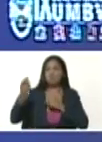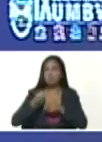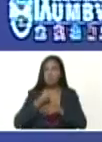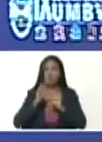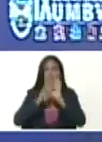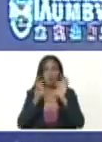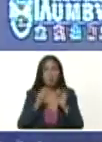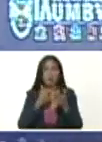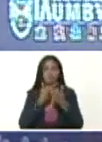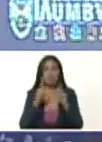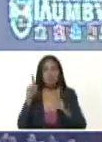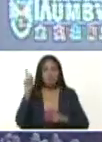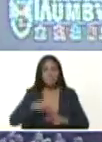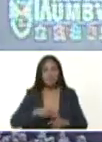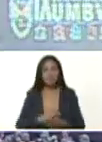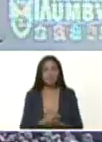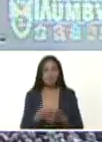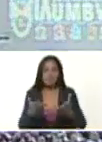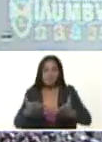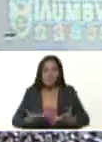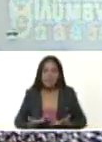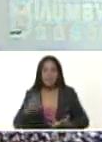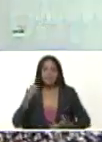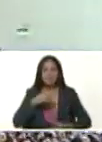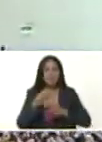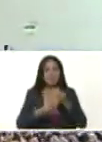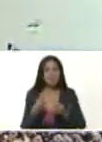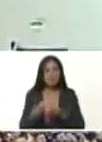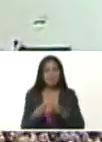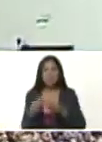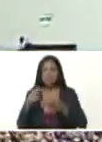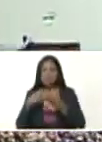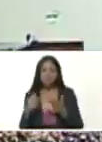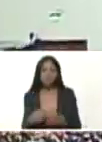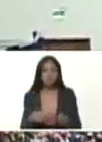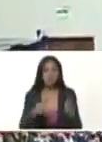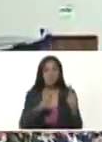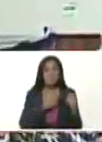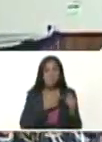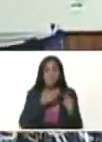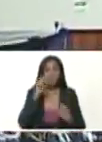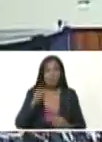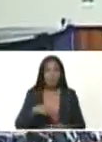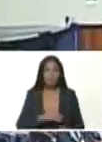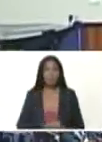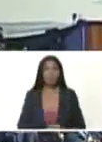de libertad, unas ganas de hacer y de ser propio,